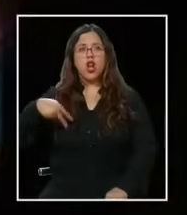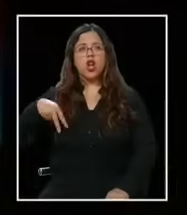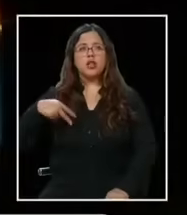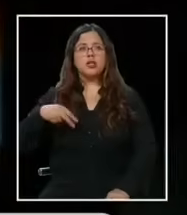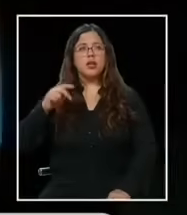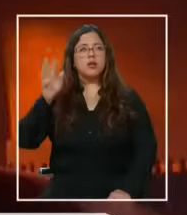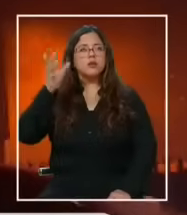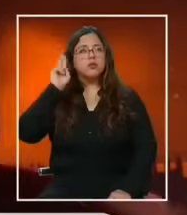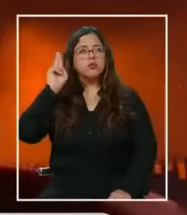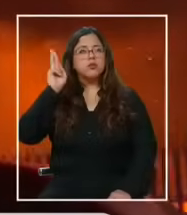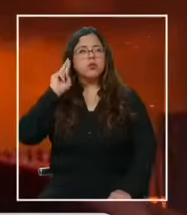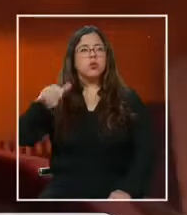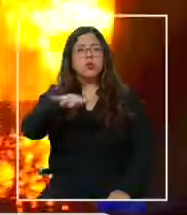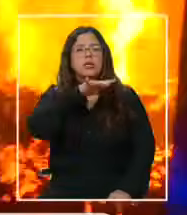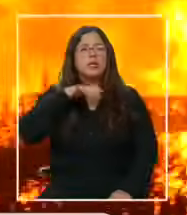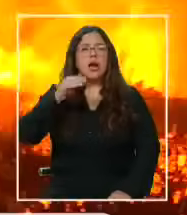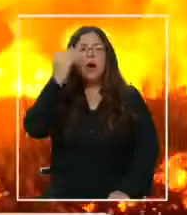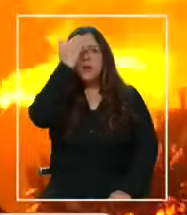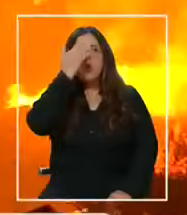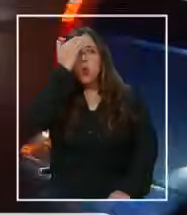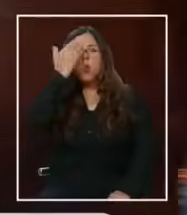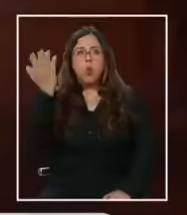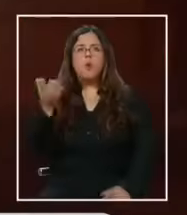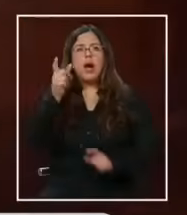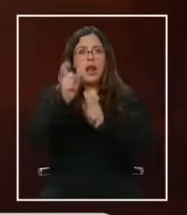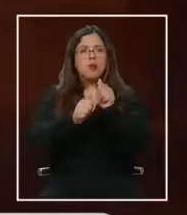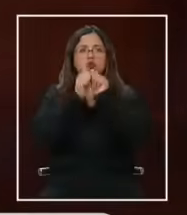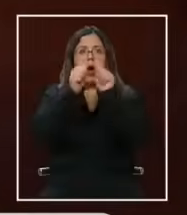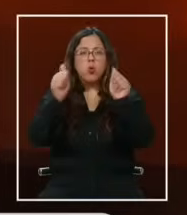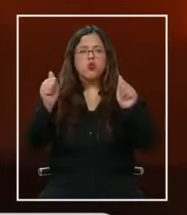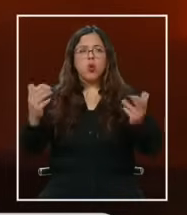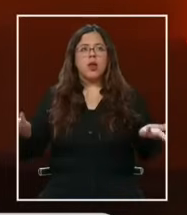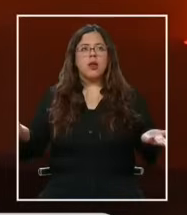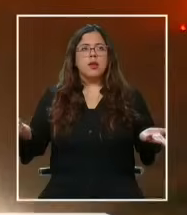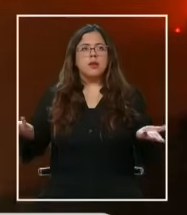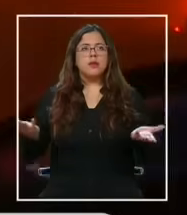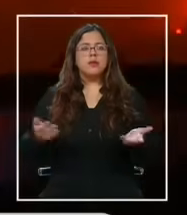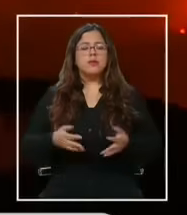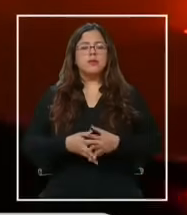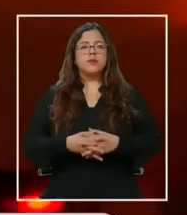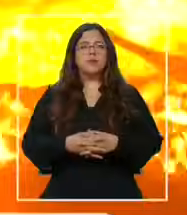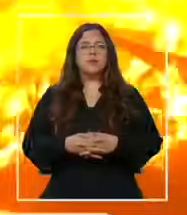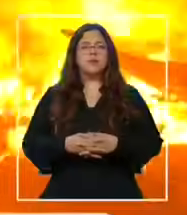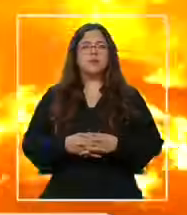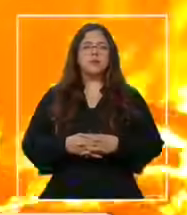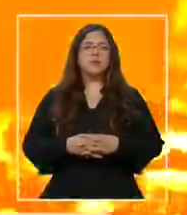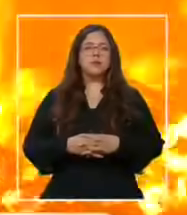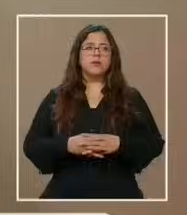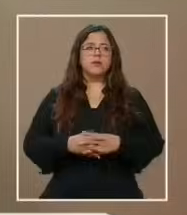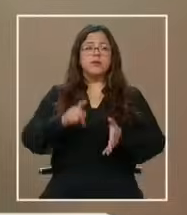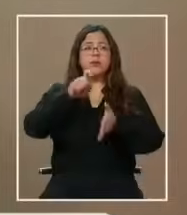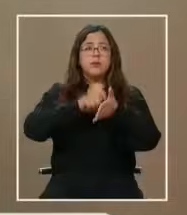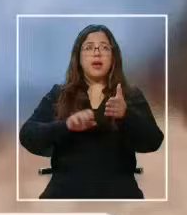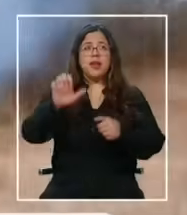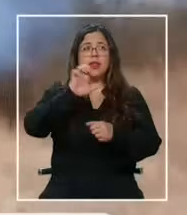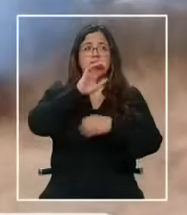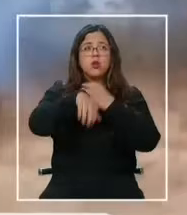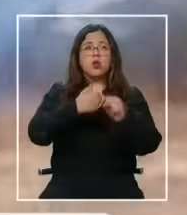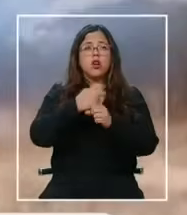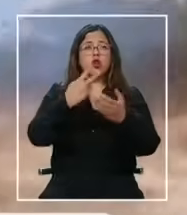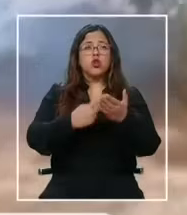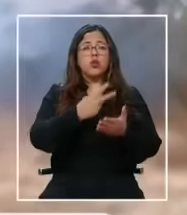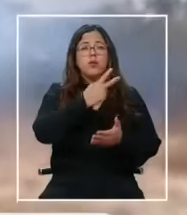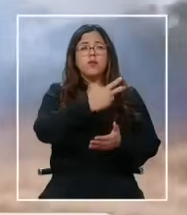central una situación que preocupa y ocupa a las autoridades enero 2023